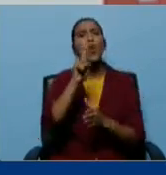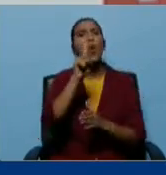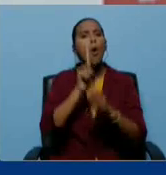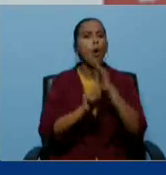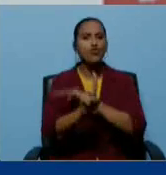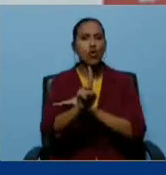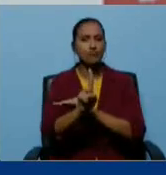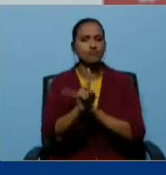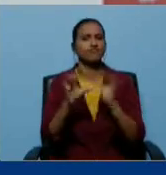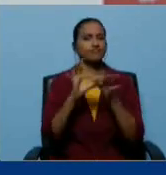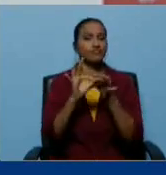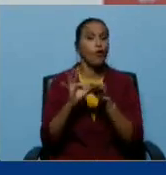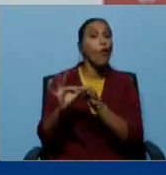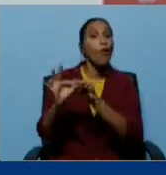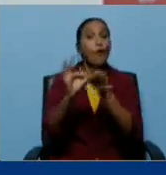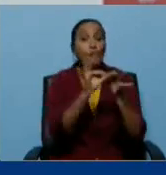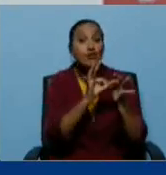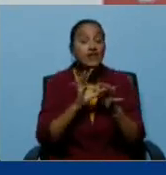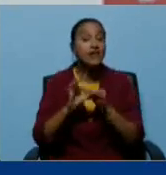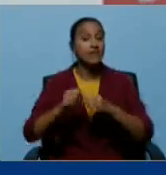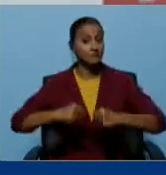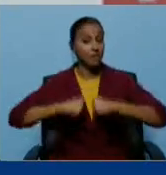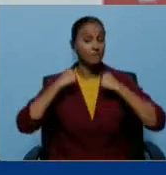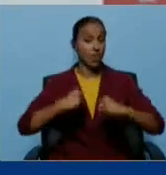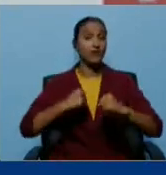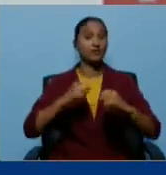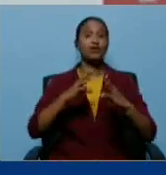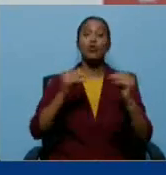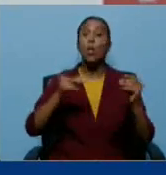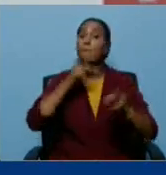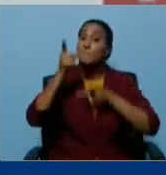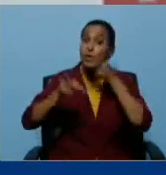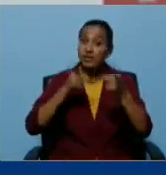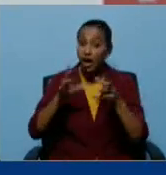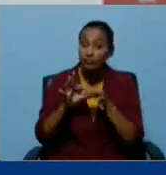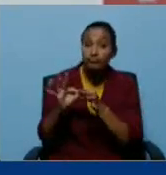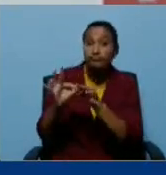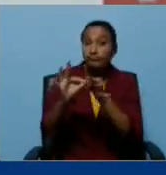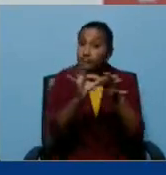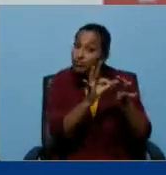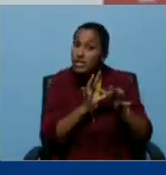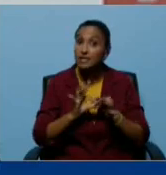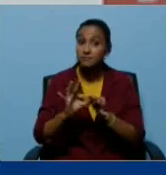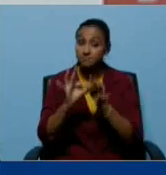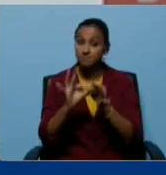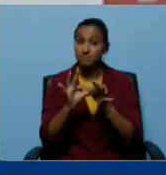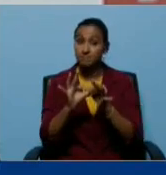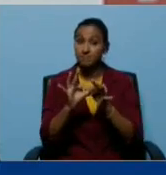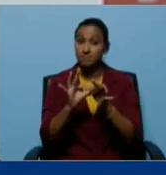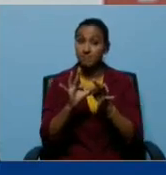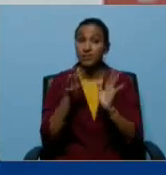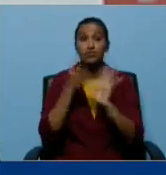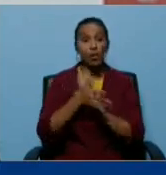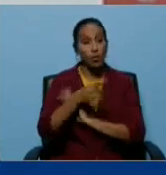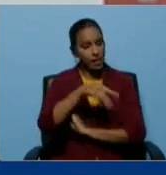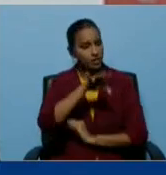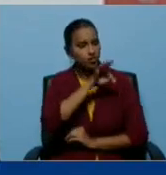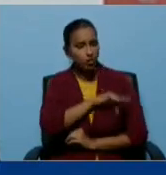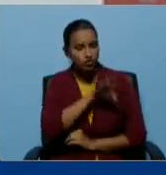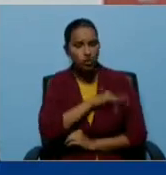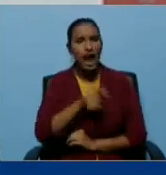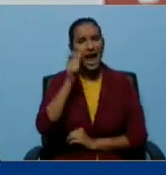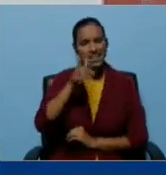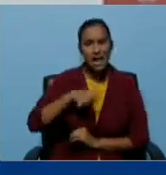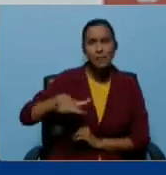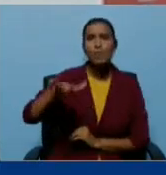Unir la gran fuerza transformadora de la vanguardia política con la gran fuerza transformadora de la vanguardia social y del pueblo